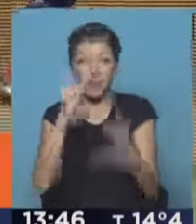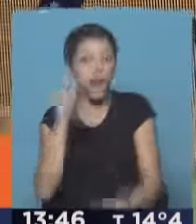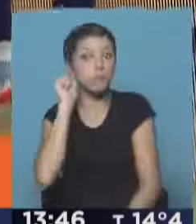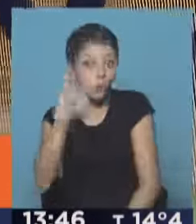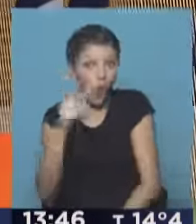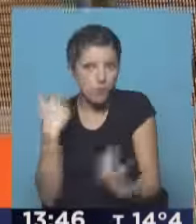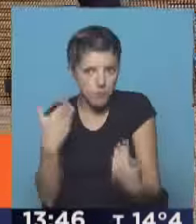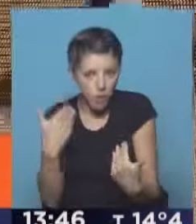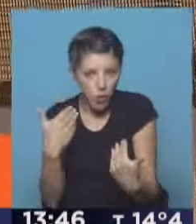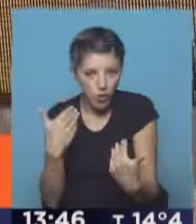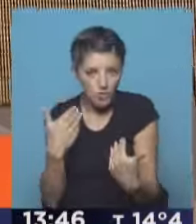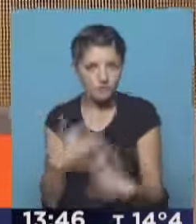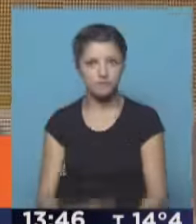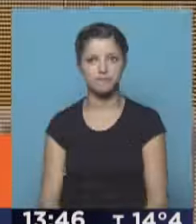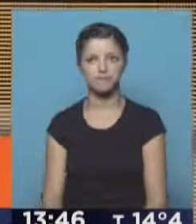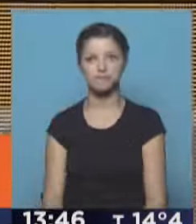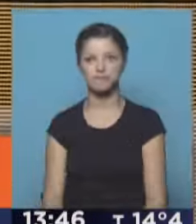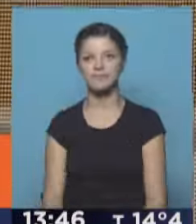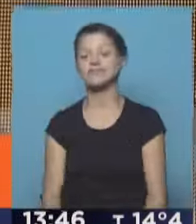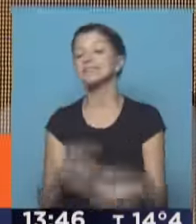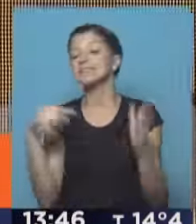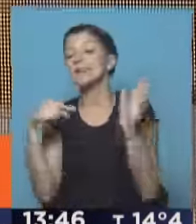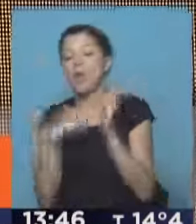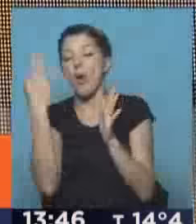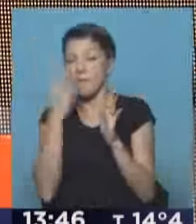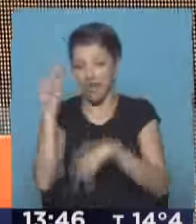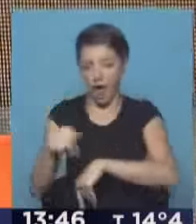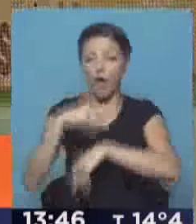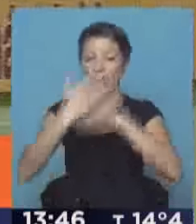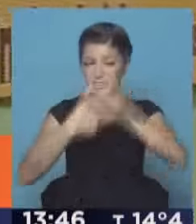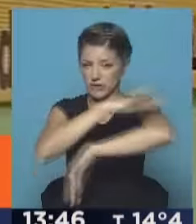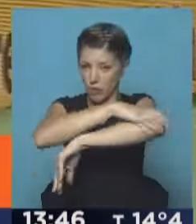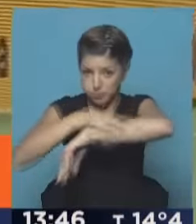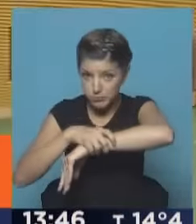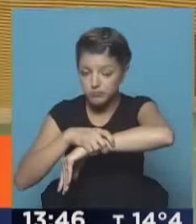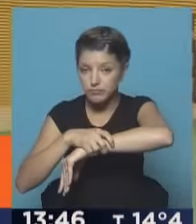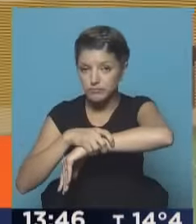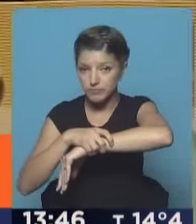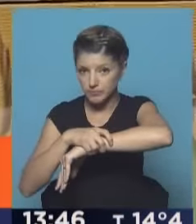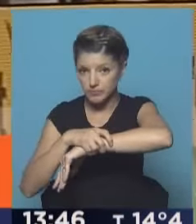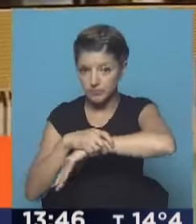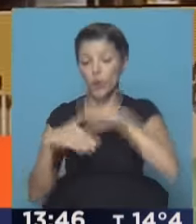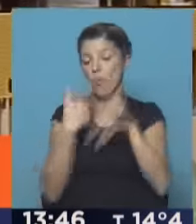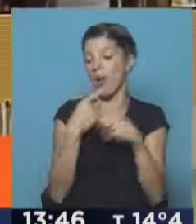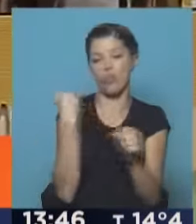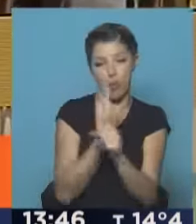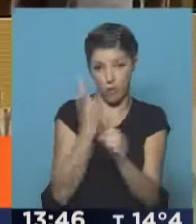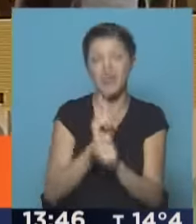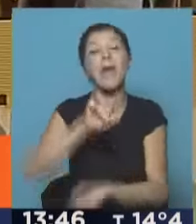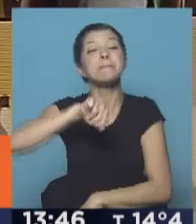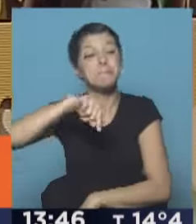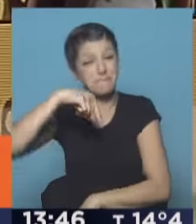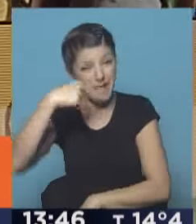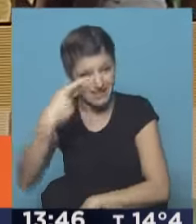terminó abriendo él el partido. Bueno, lo cierto es que está enyesado, inmovilizado y en el día de mañana recién